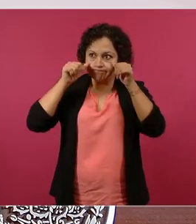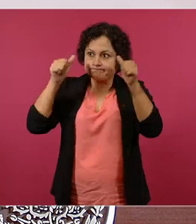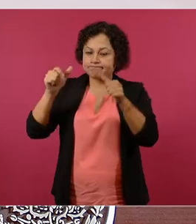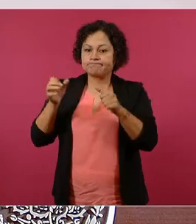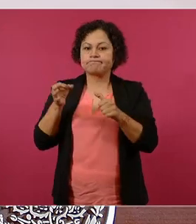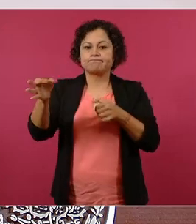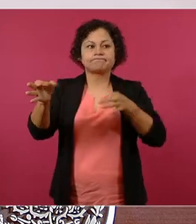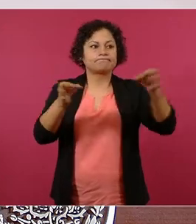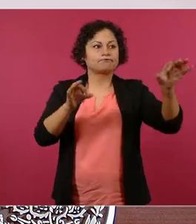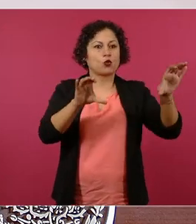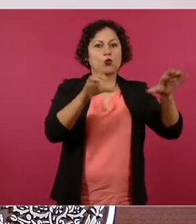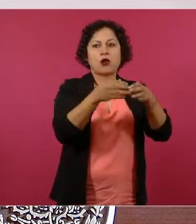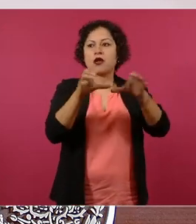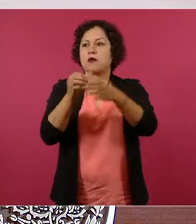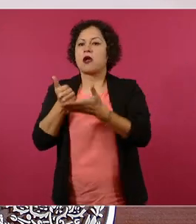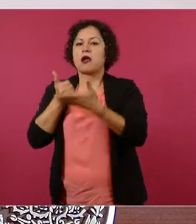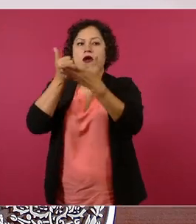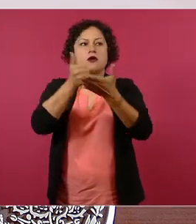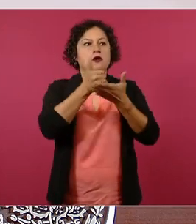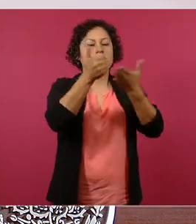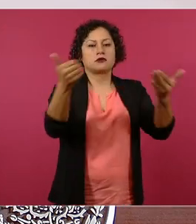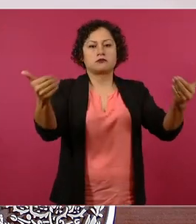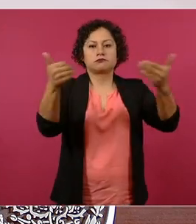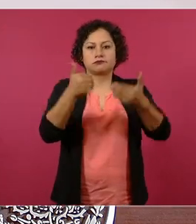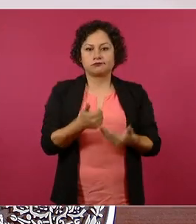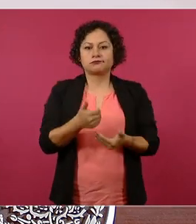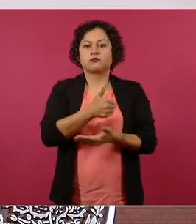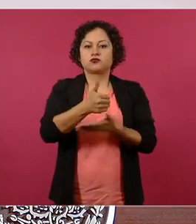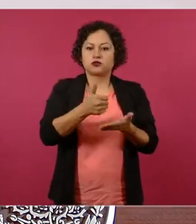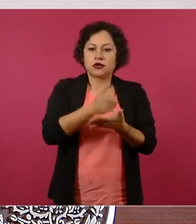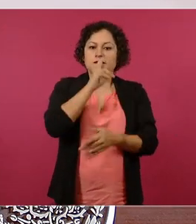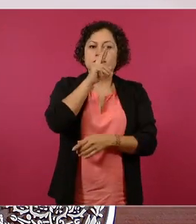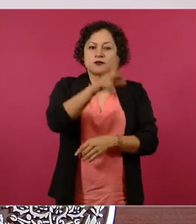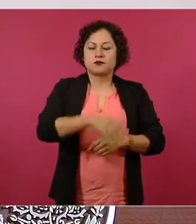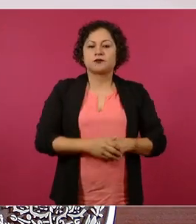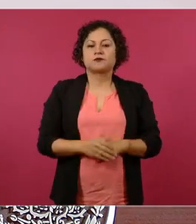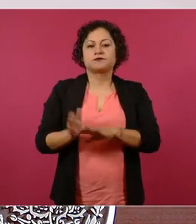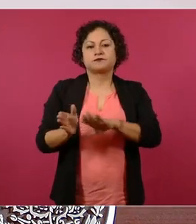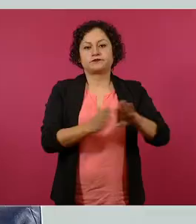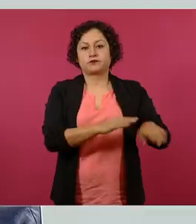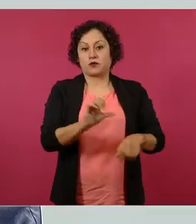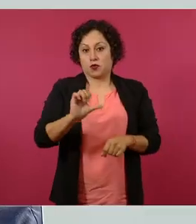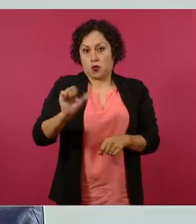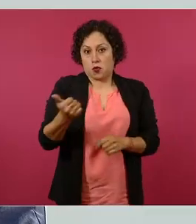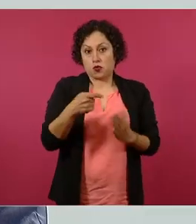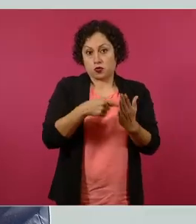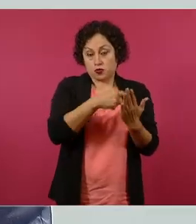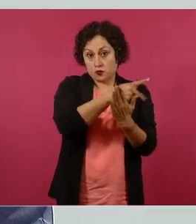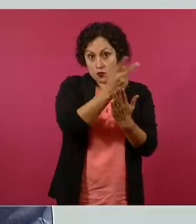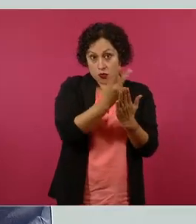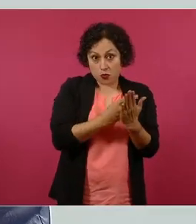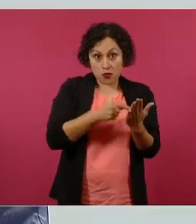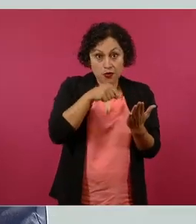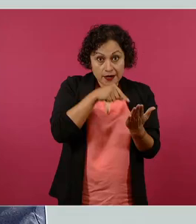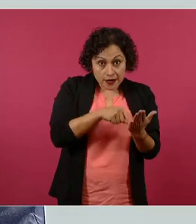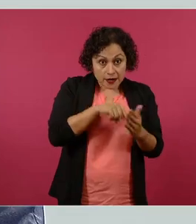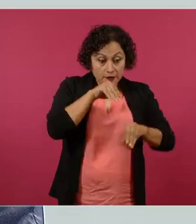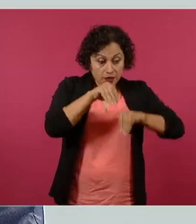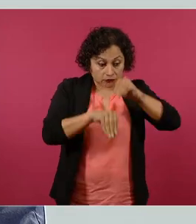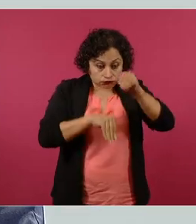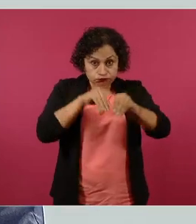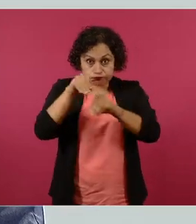hay otras que reducen el tiempo de traslado en promedio del programa está reduciendo 1.5 horas eh de